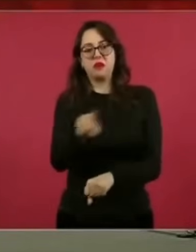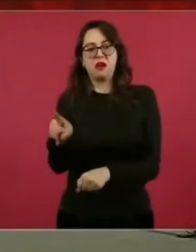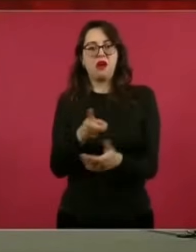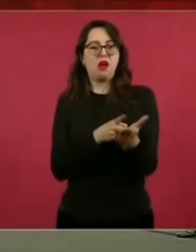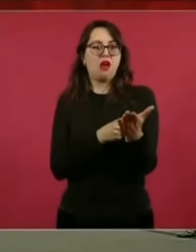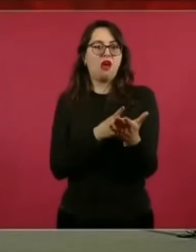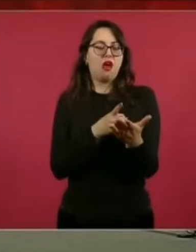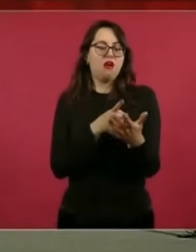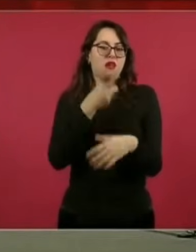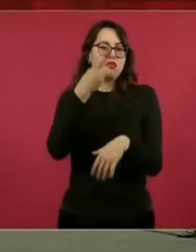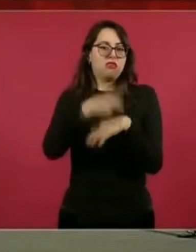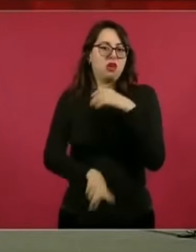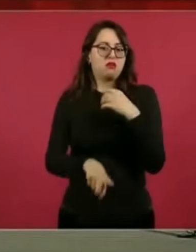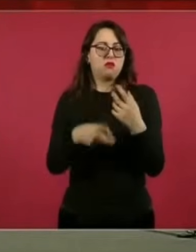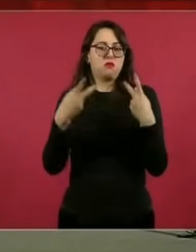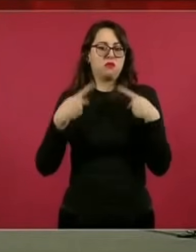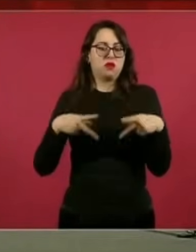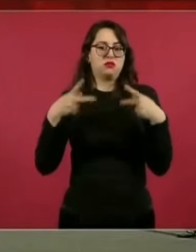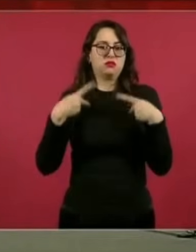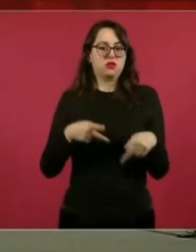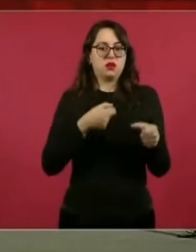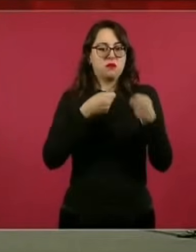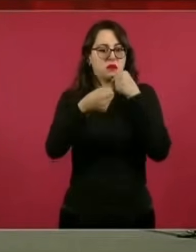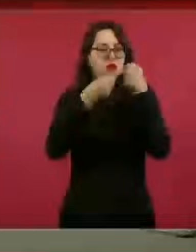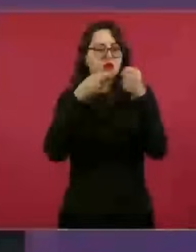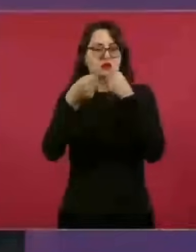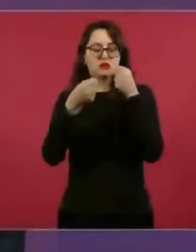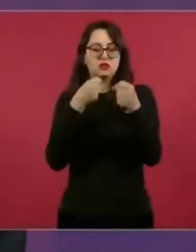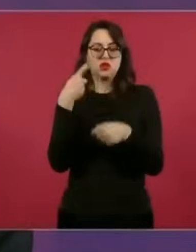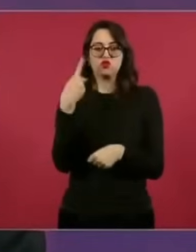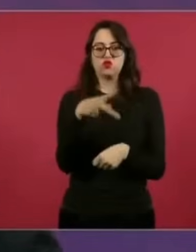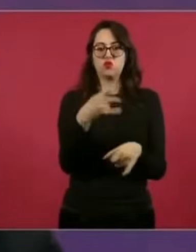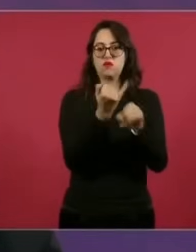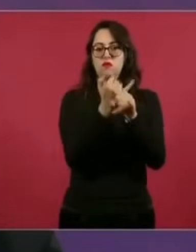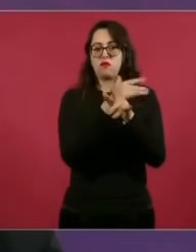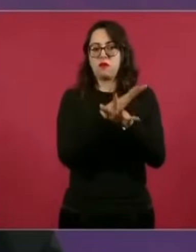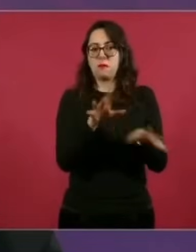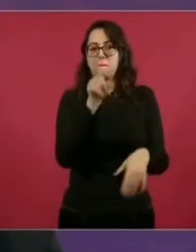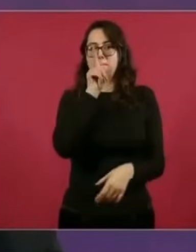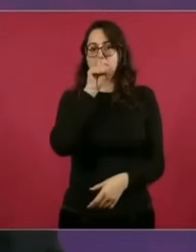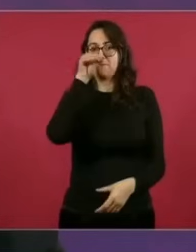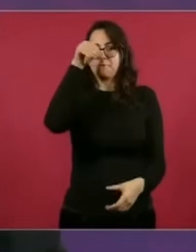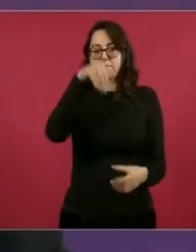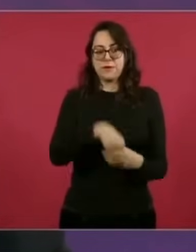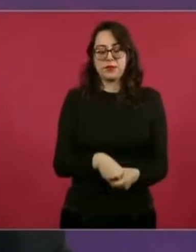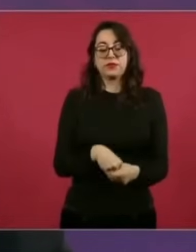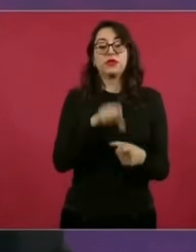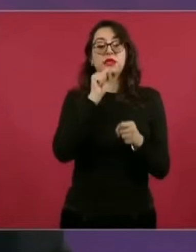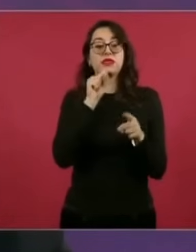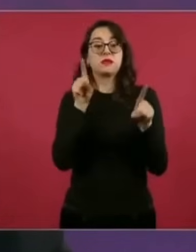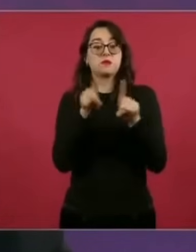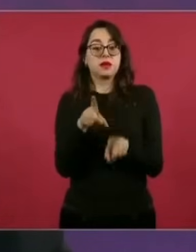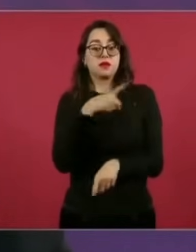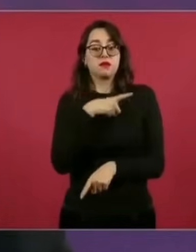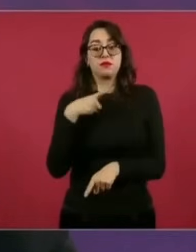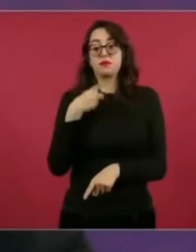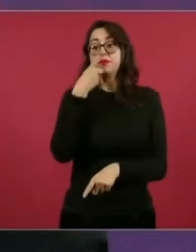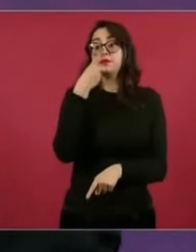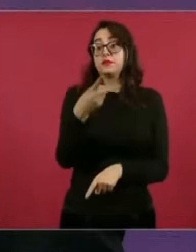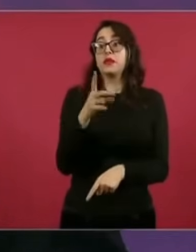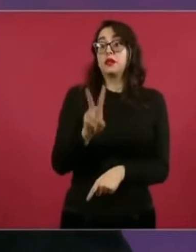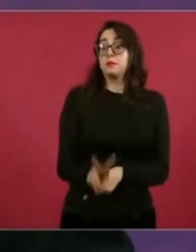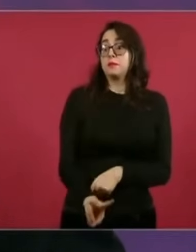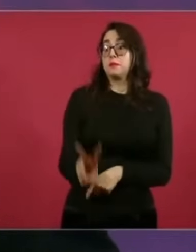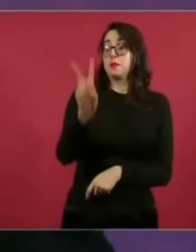de las personas periodistas. Asimismo, comentarles que desde el día viernes 26 de enero del